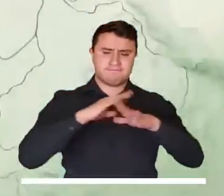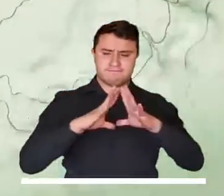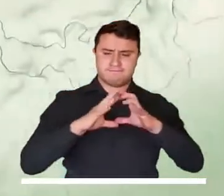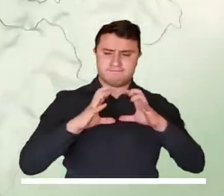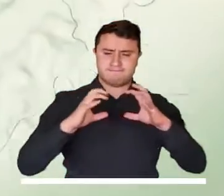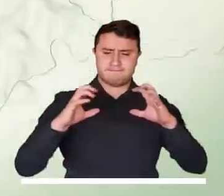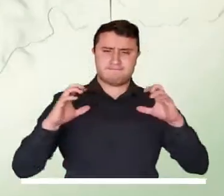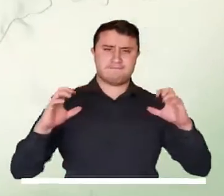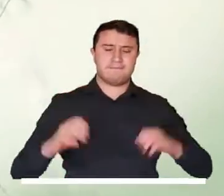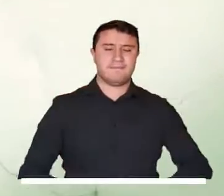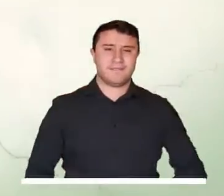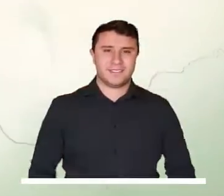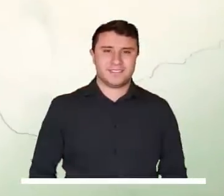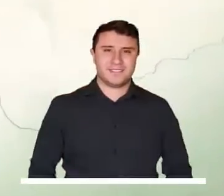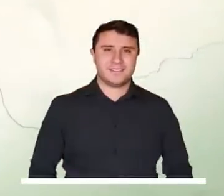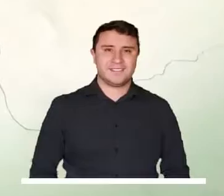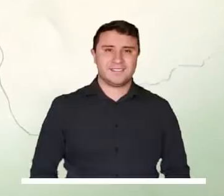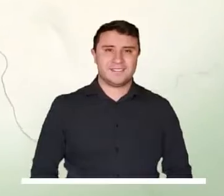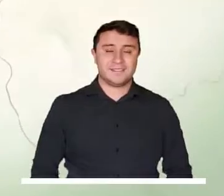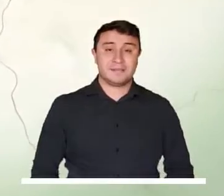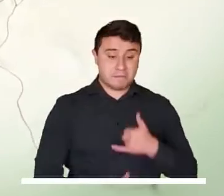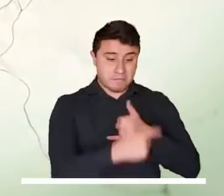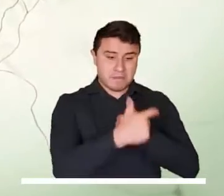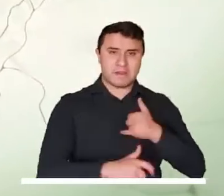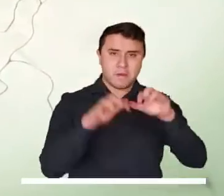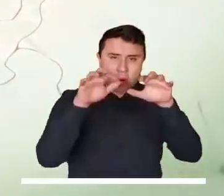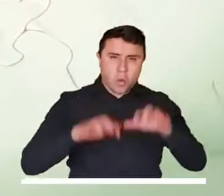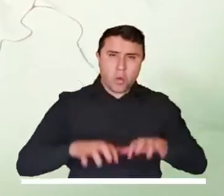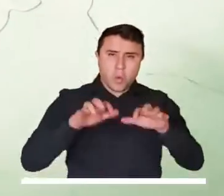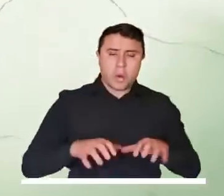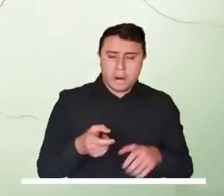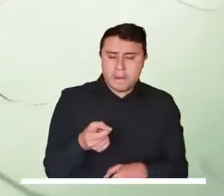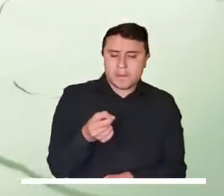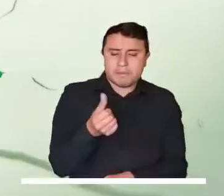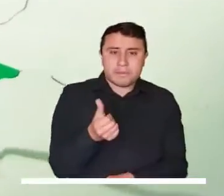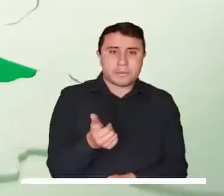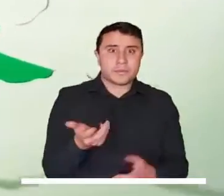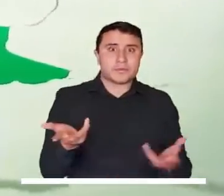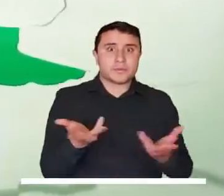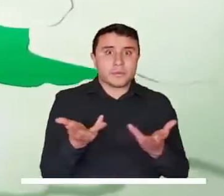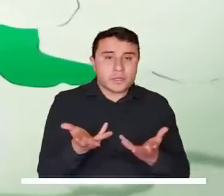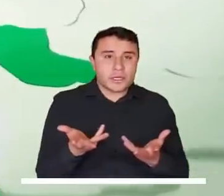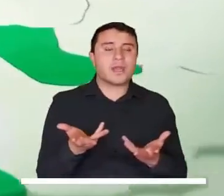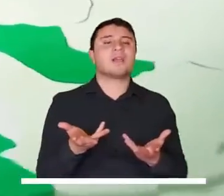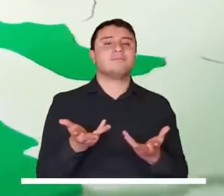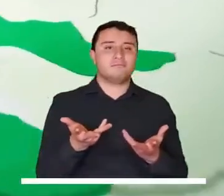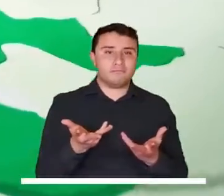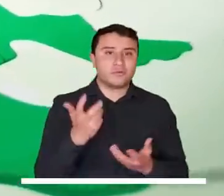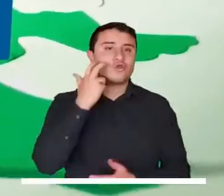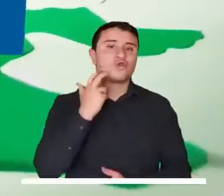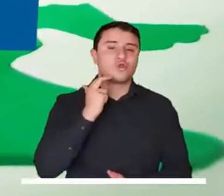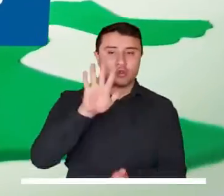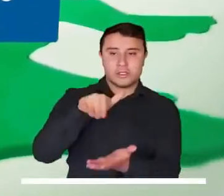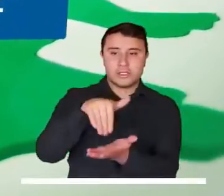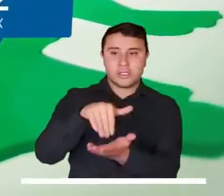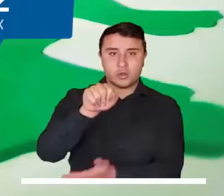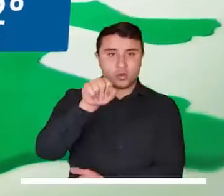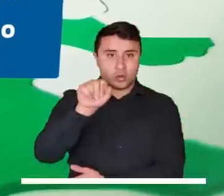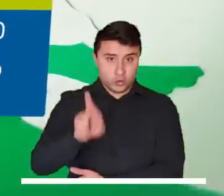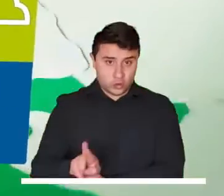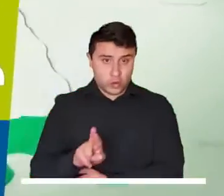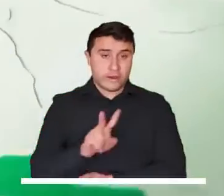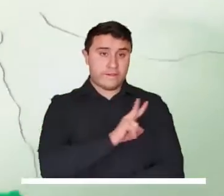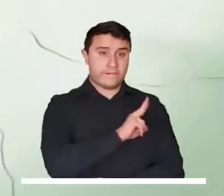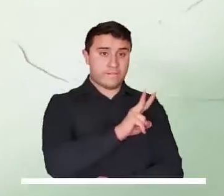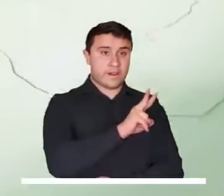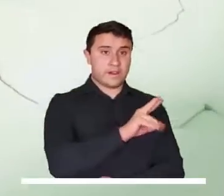y parcialmente cubierto. Las lluvias del Pacífico serían ligeras y moderadas y se advierten en el centro y sur de Chocó y